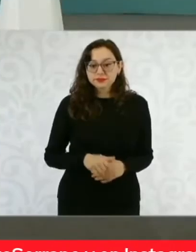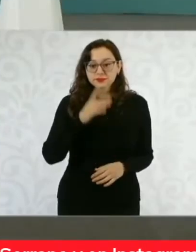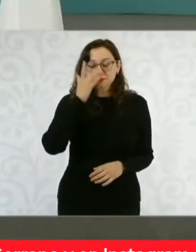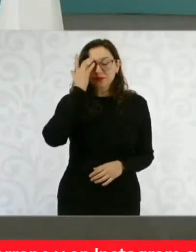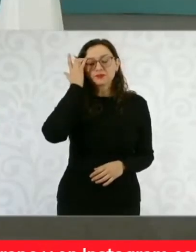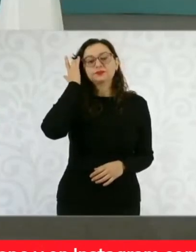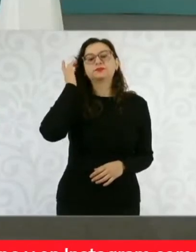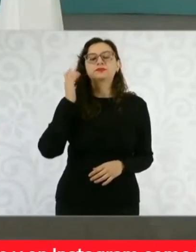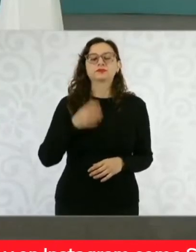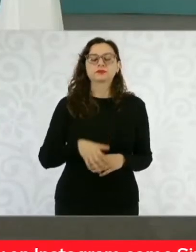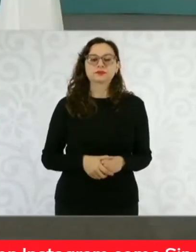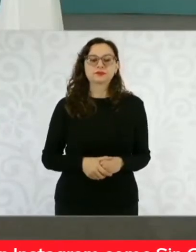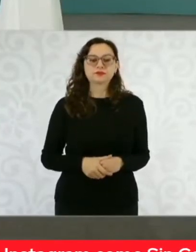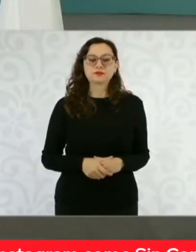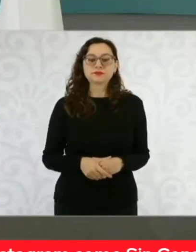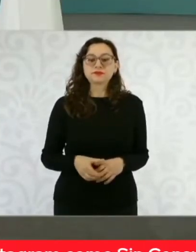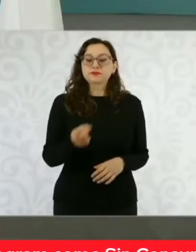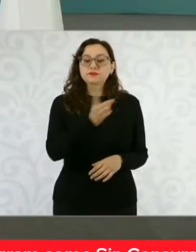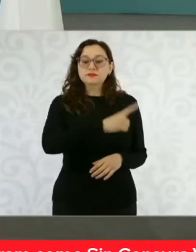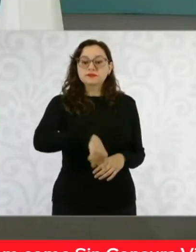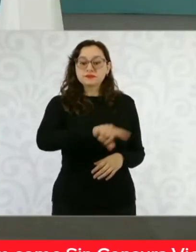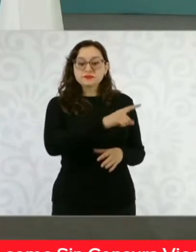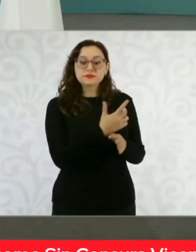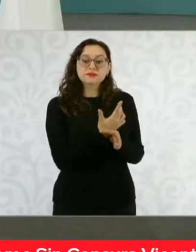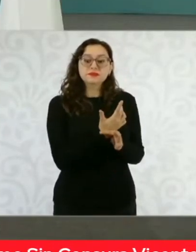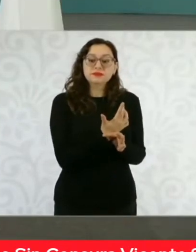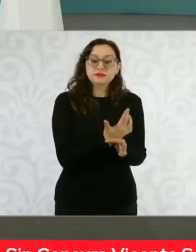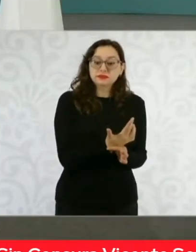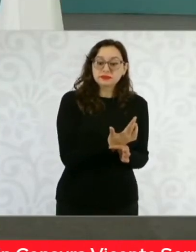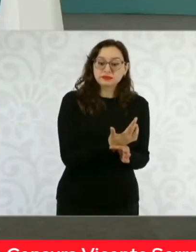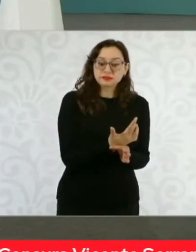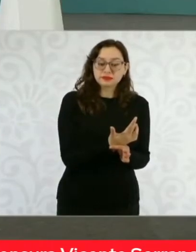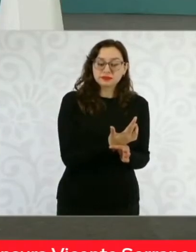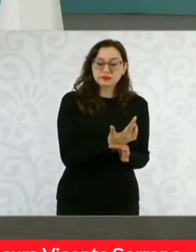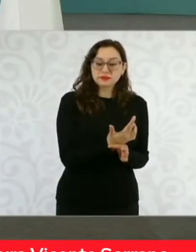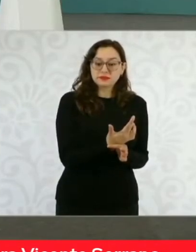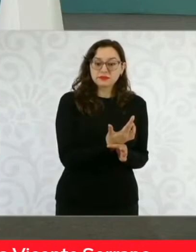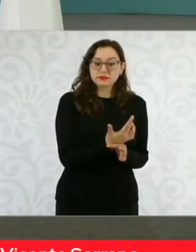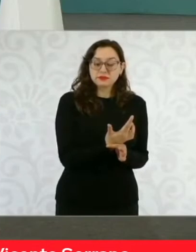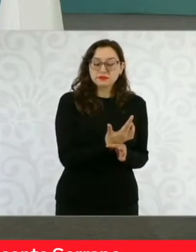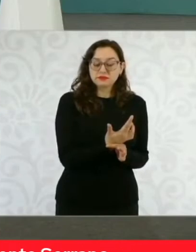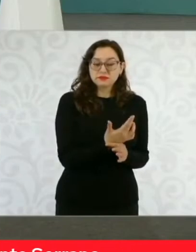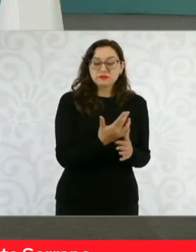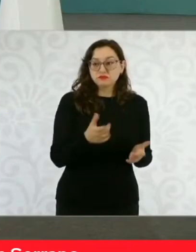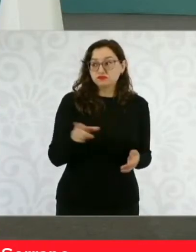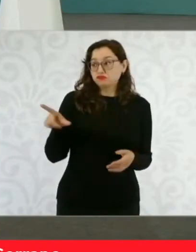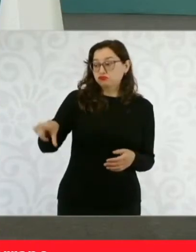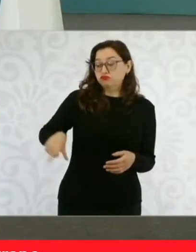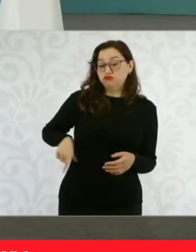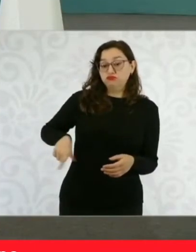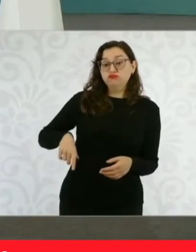Uno de los argumentos que se usó para pagar esta indemnización